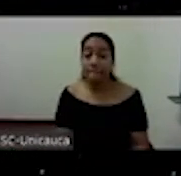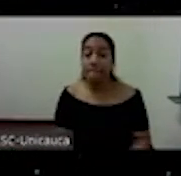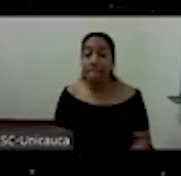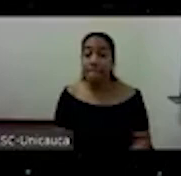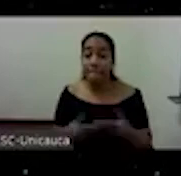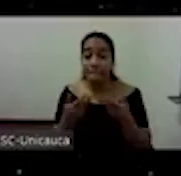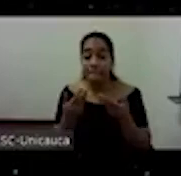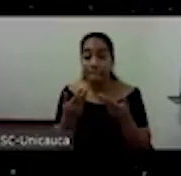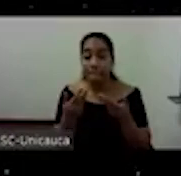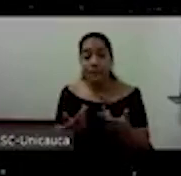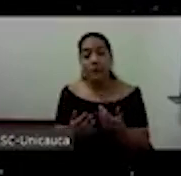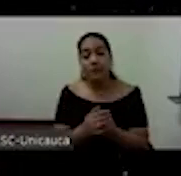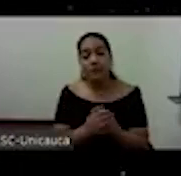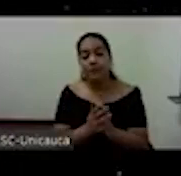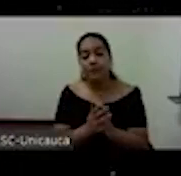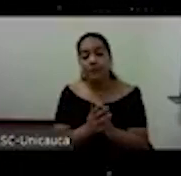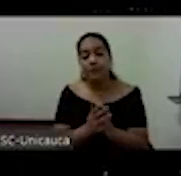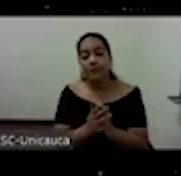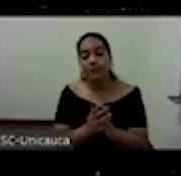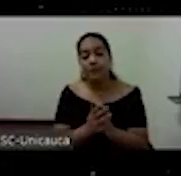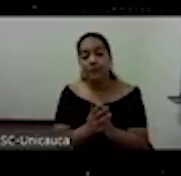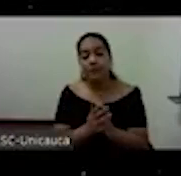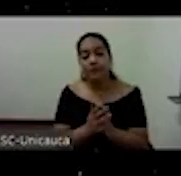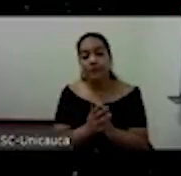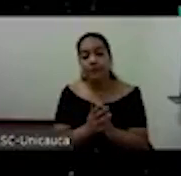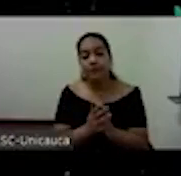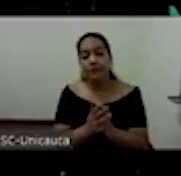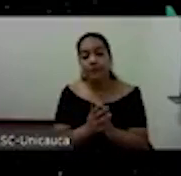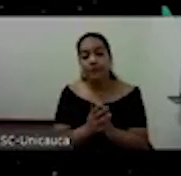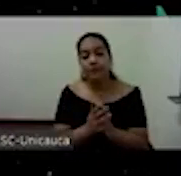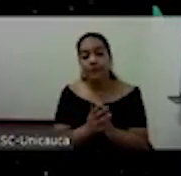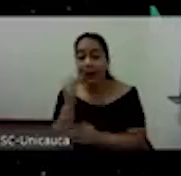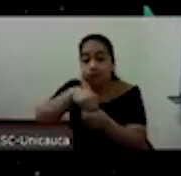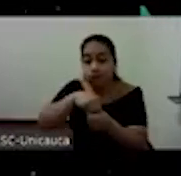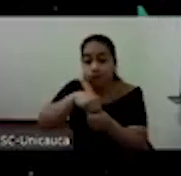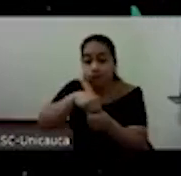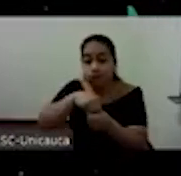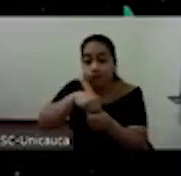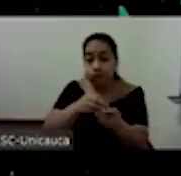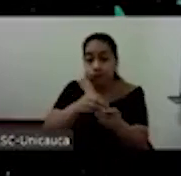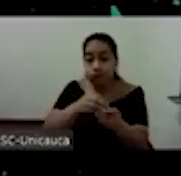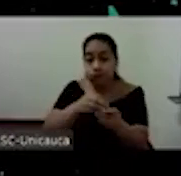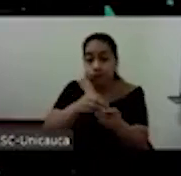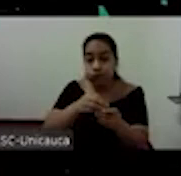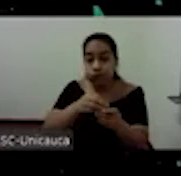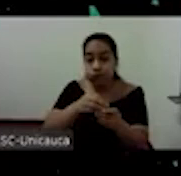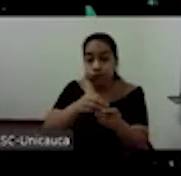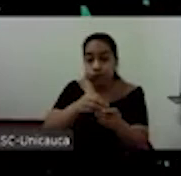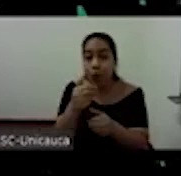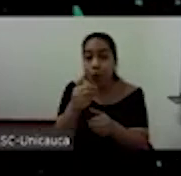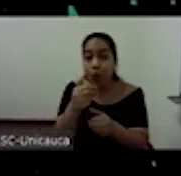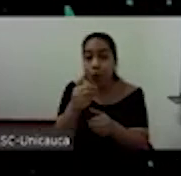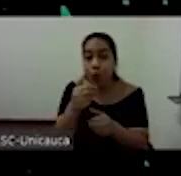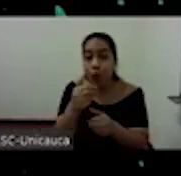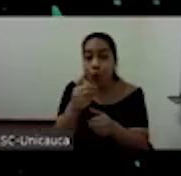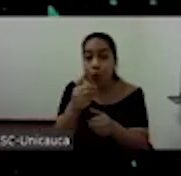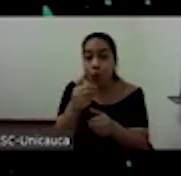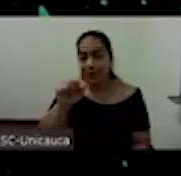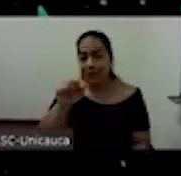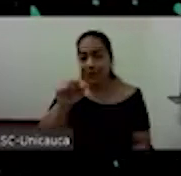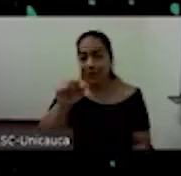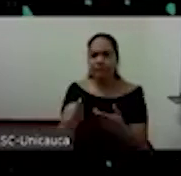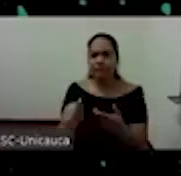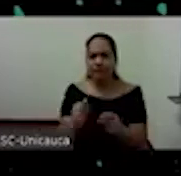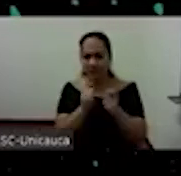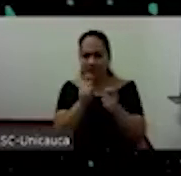Para el caso de la mujer dentro de la comunidad Nasa, es considerada como